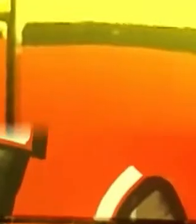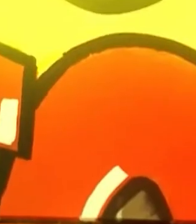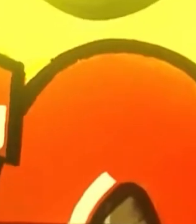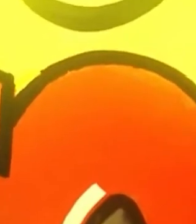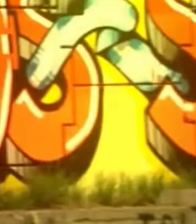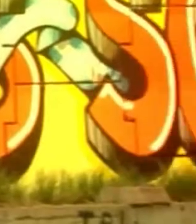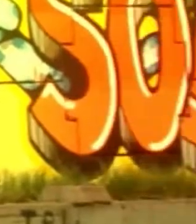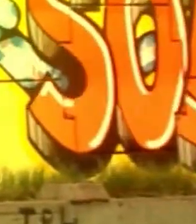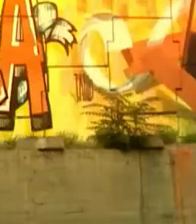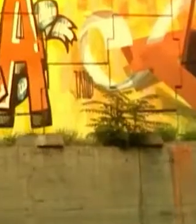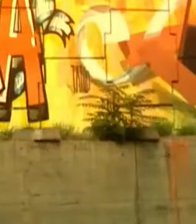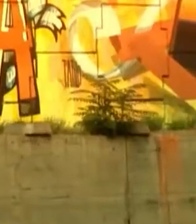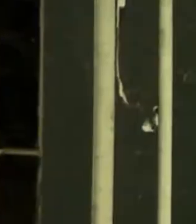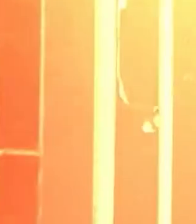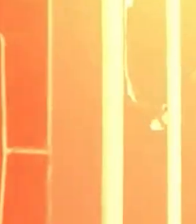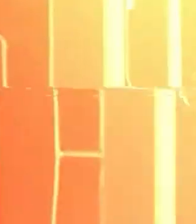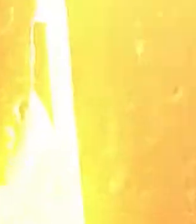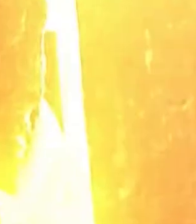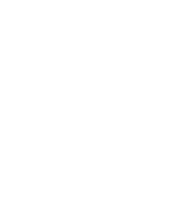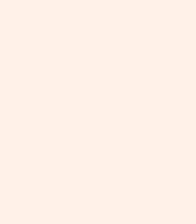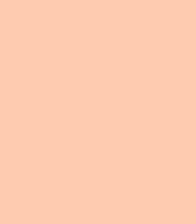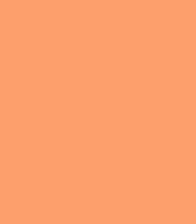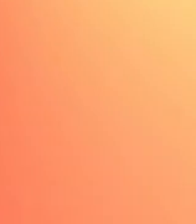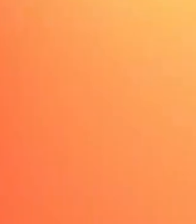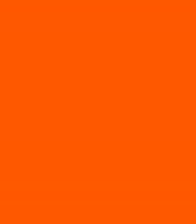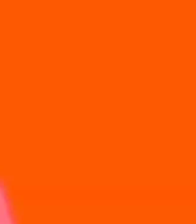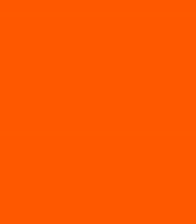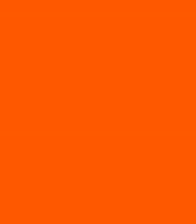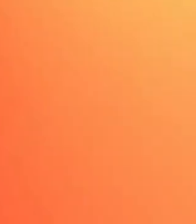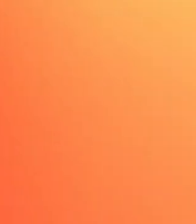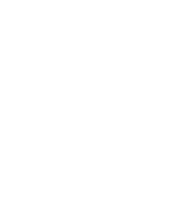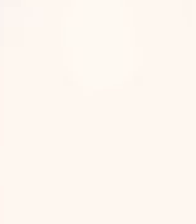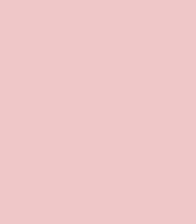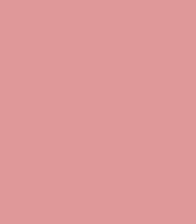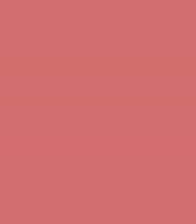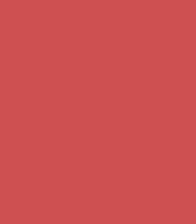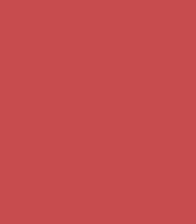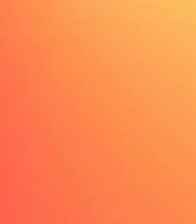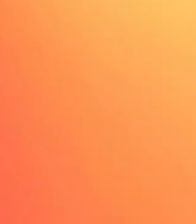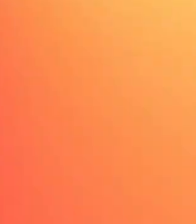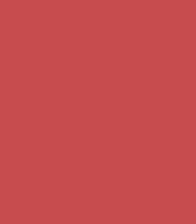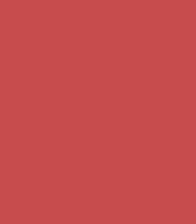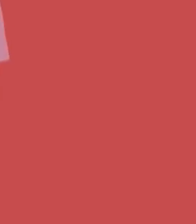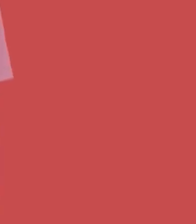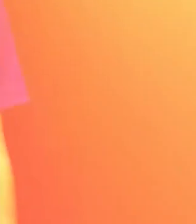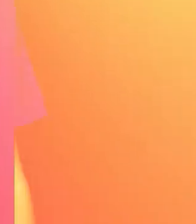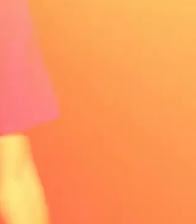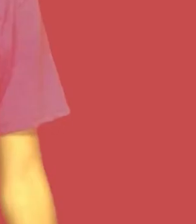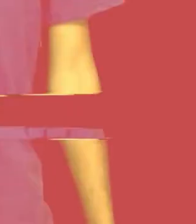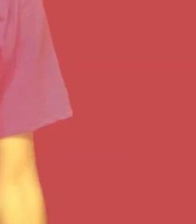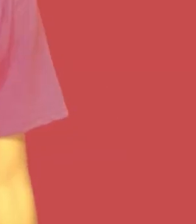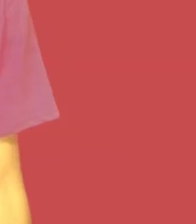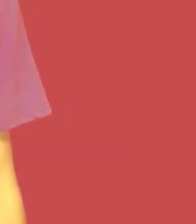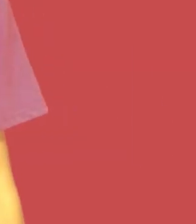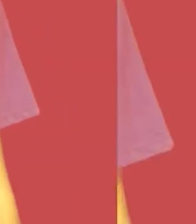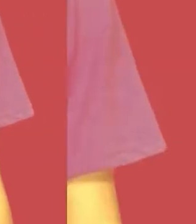todo. Somos dos, somos dos, somos dos. Somos dos, somos dos, somos dos. Somos dos, somos dos,